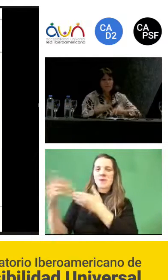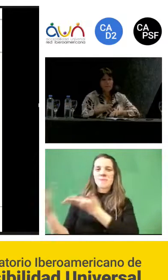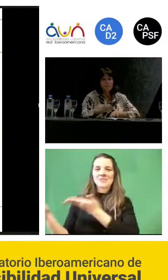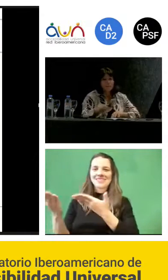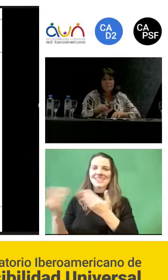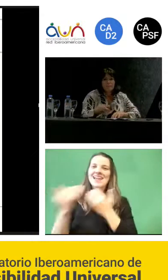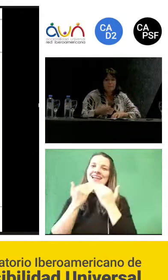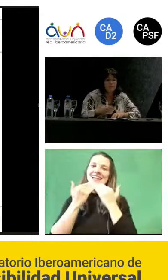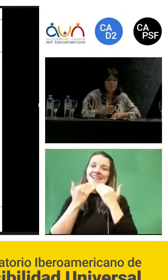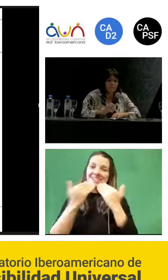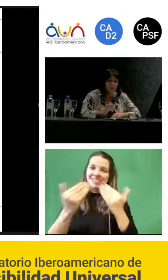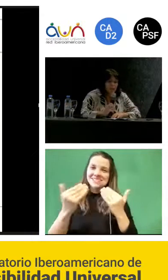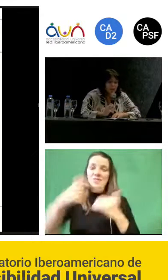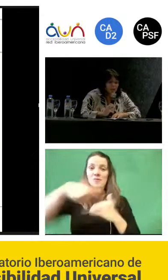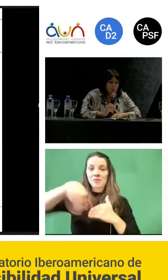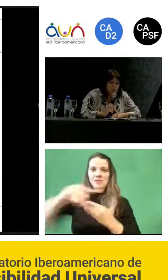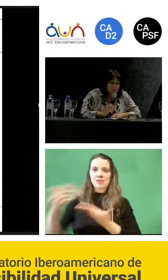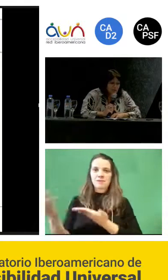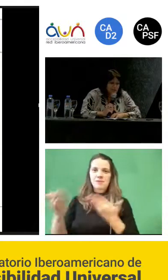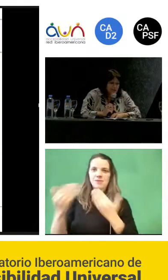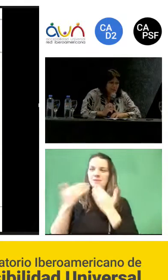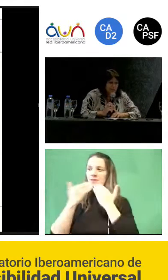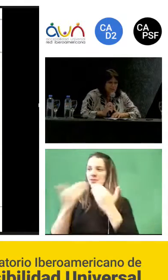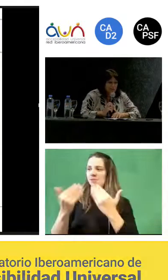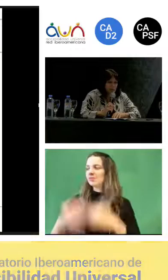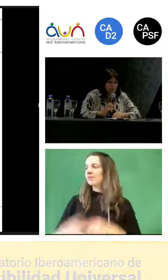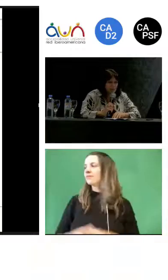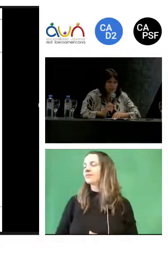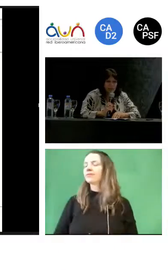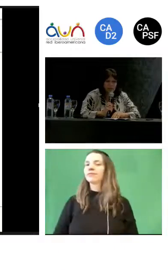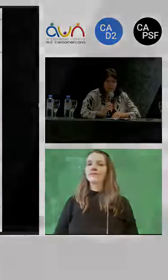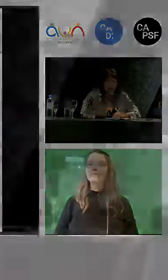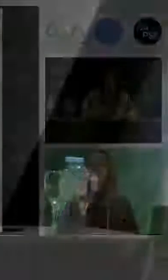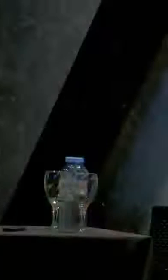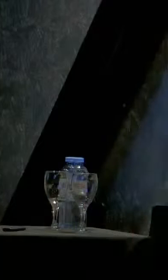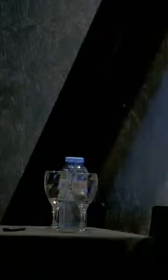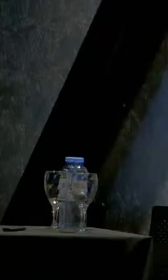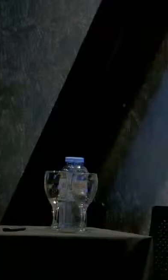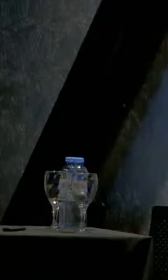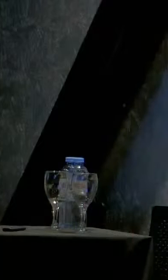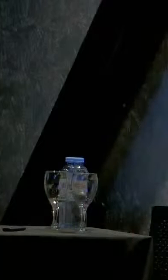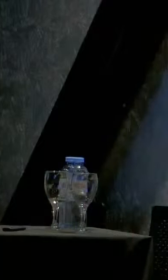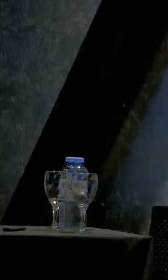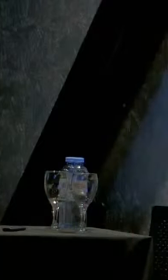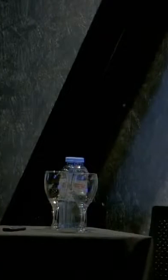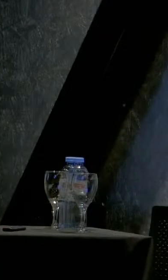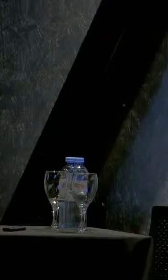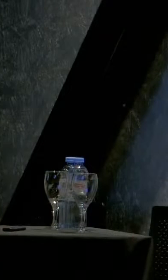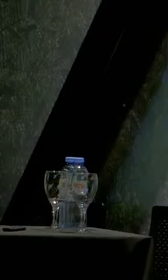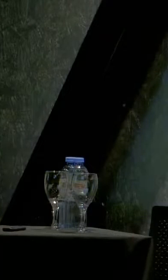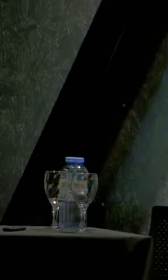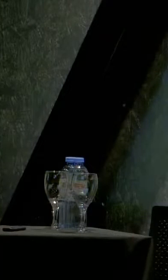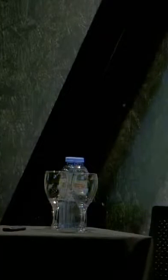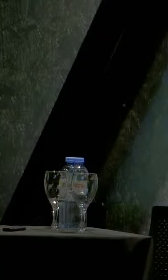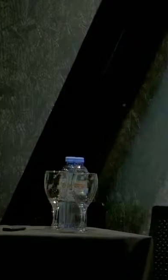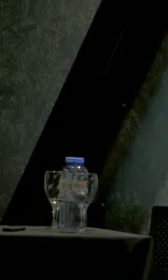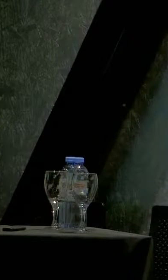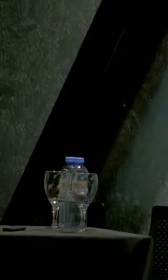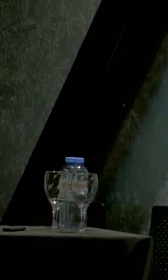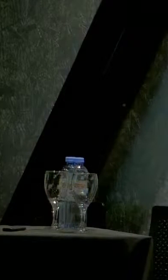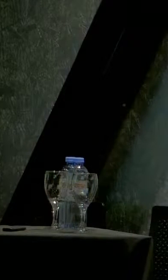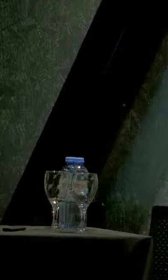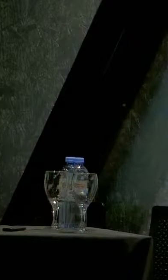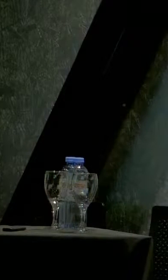nuevamente gracias por la invitación. Muchísimas gracias, Dayana. Muy interesante. La verdad que diseñar así y hacer la facultad que se esté